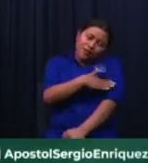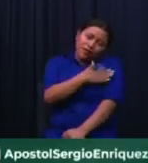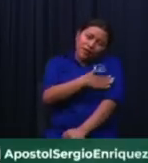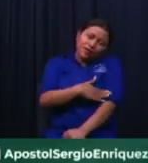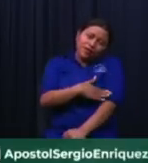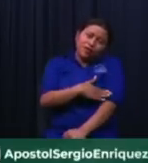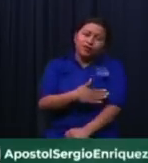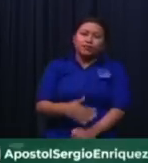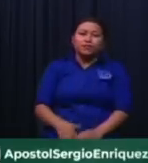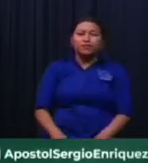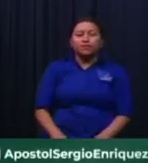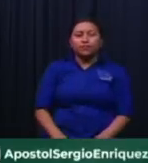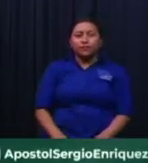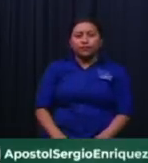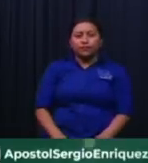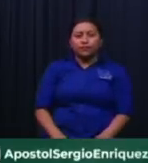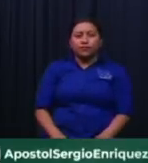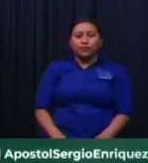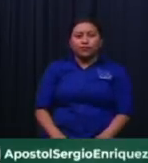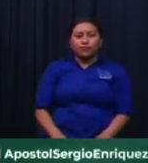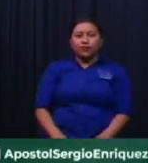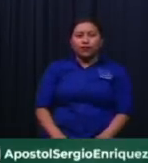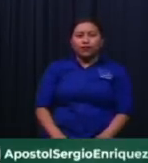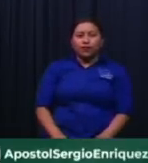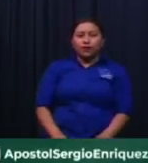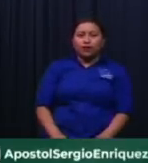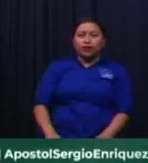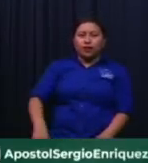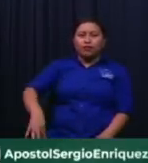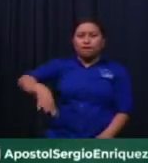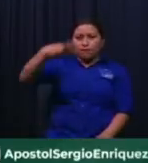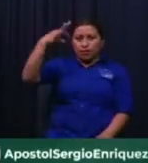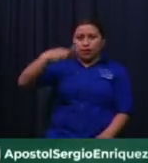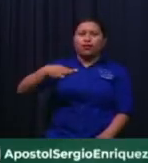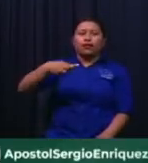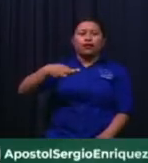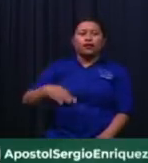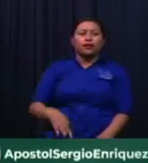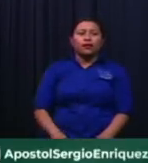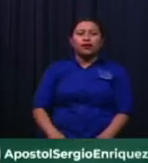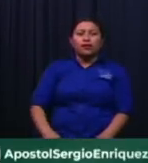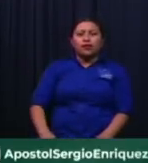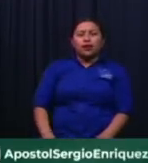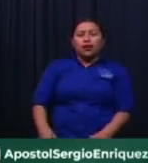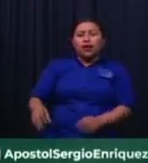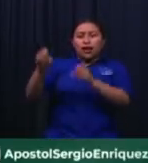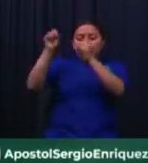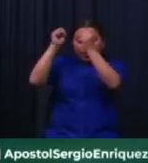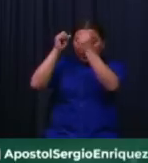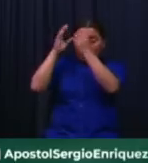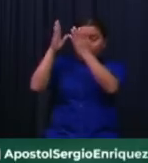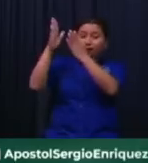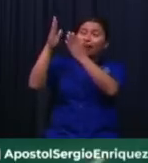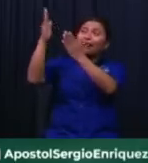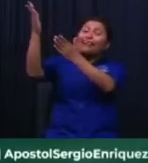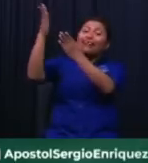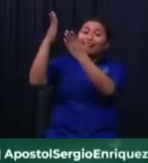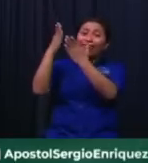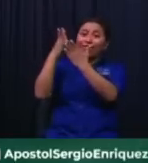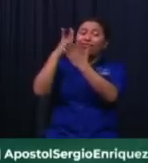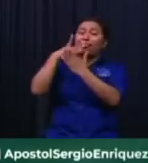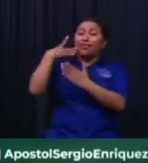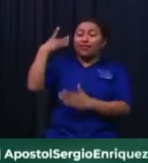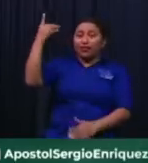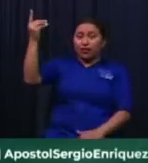frutos, imparcial y sincera. Mira, hermano, la sabiduría que desciende del cielo, hermano. Que